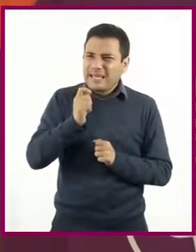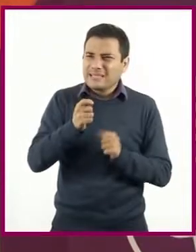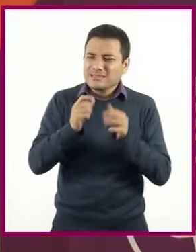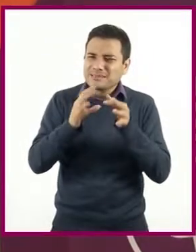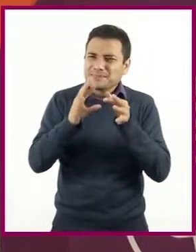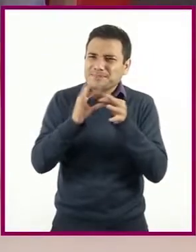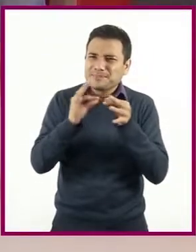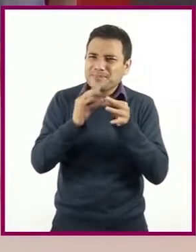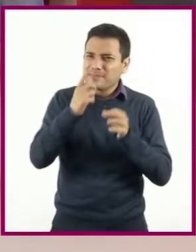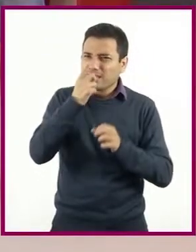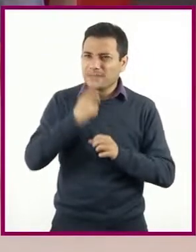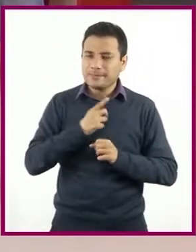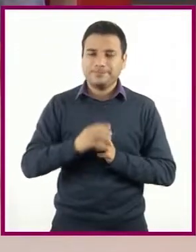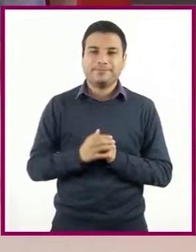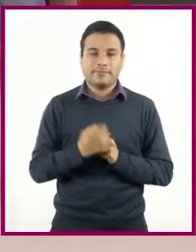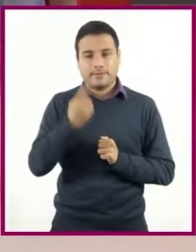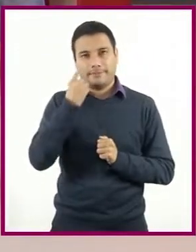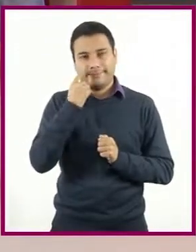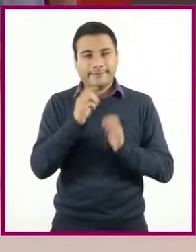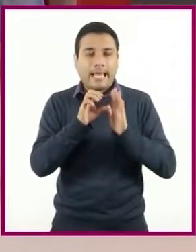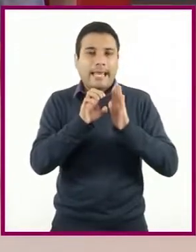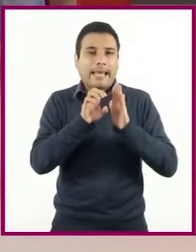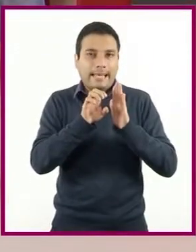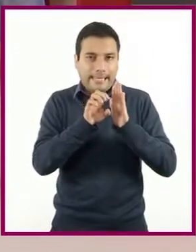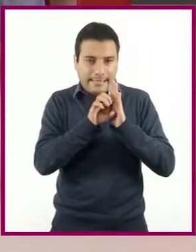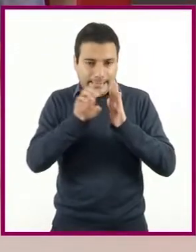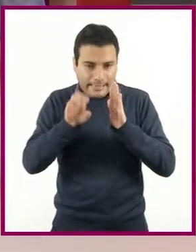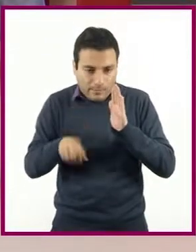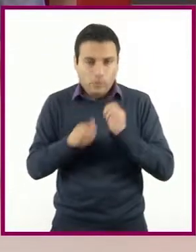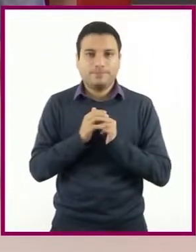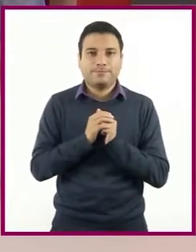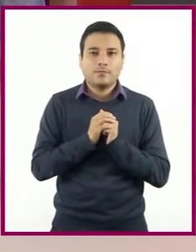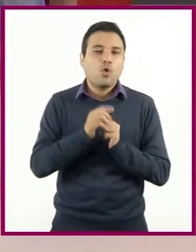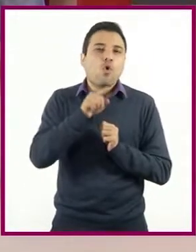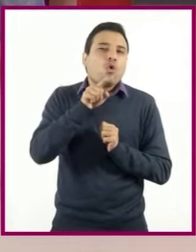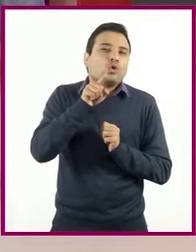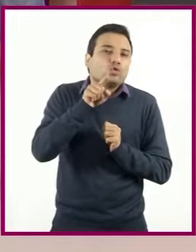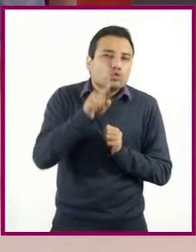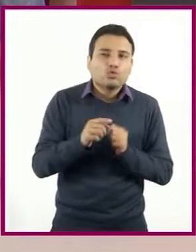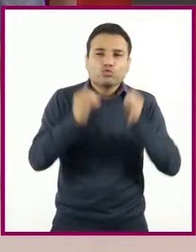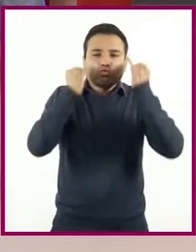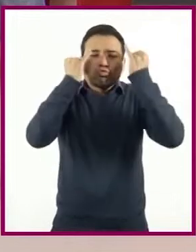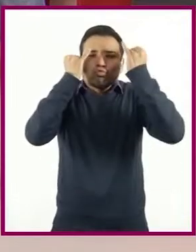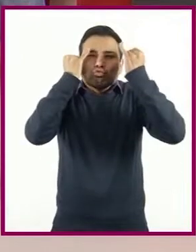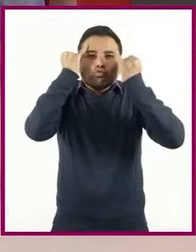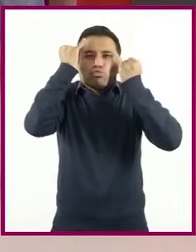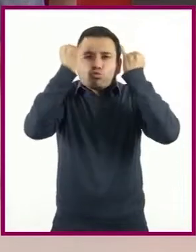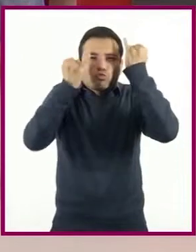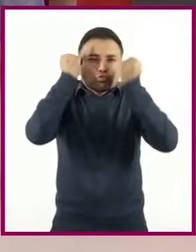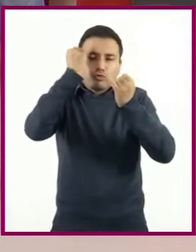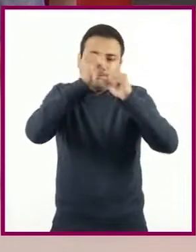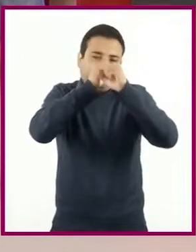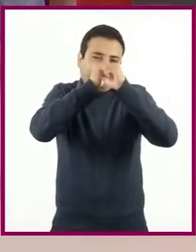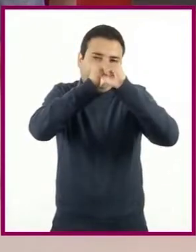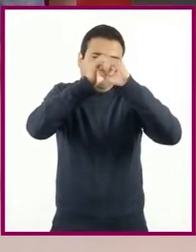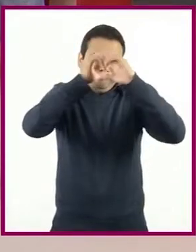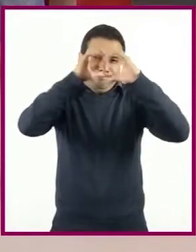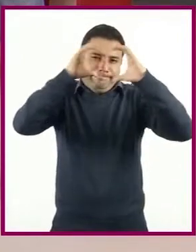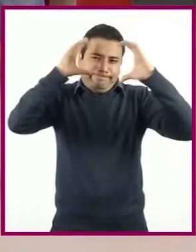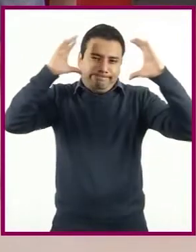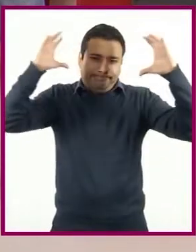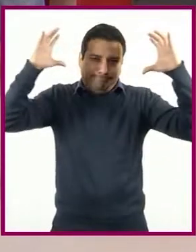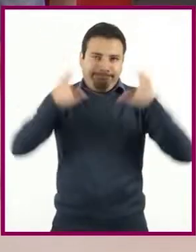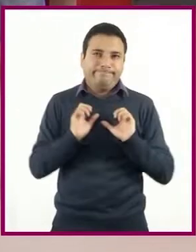Explícame. Es como cuando evocas tu creatividad y junto con tu imaginación para representar